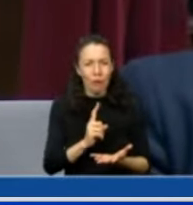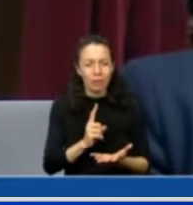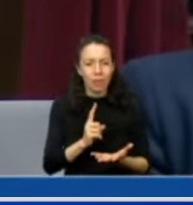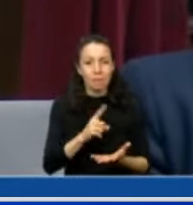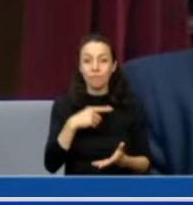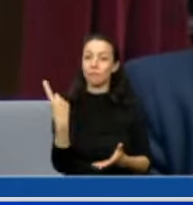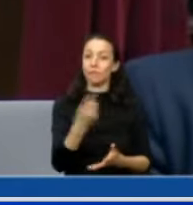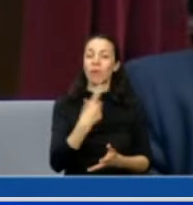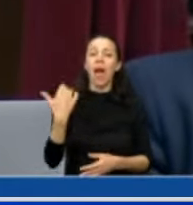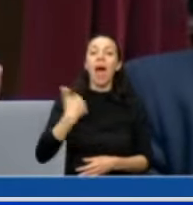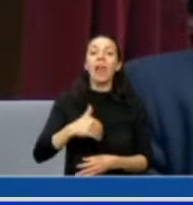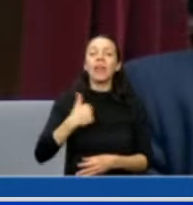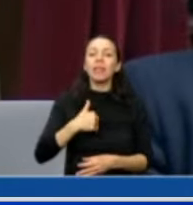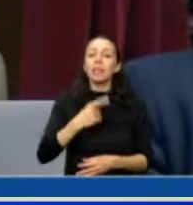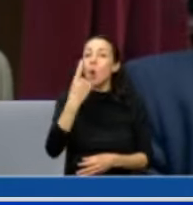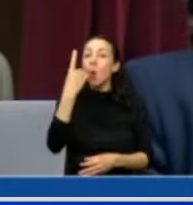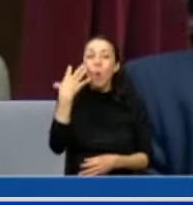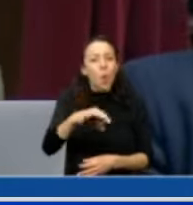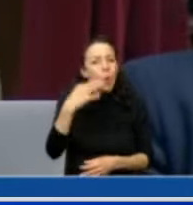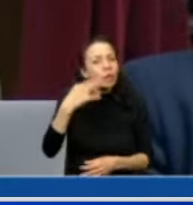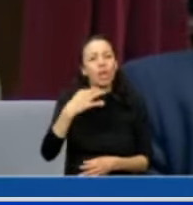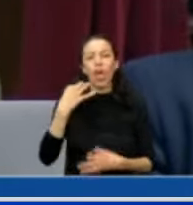cargo